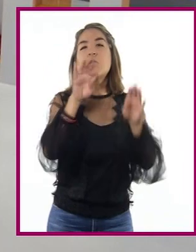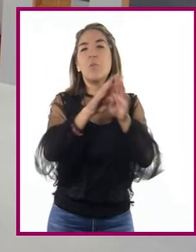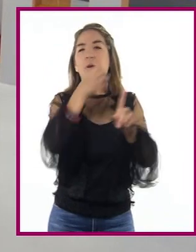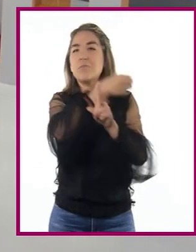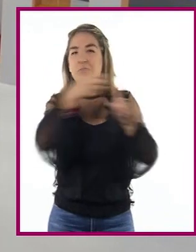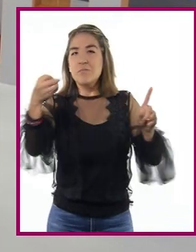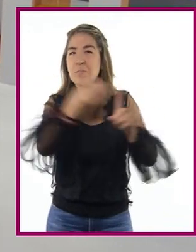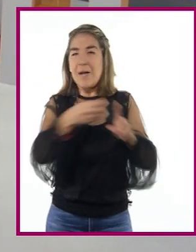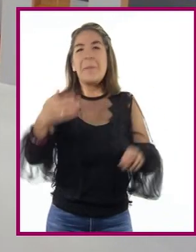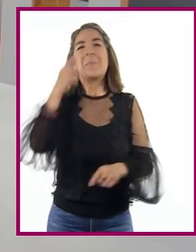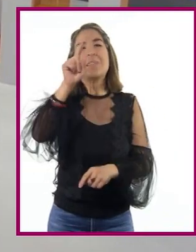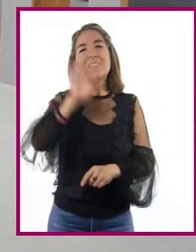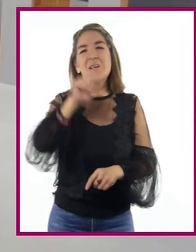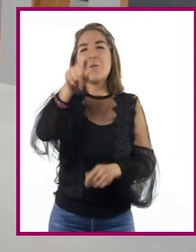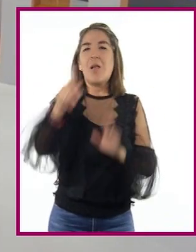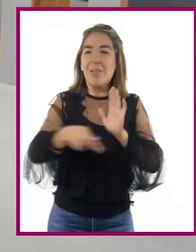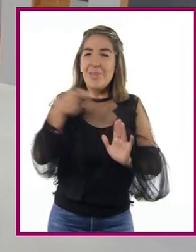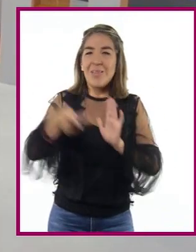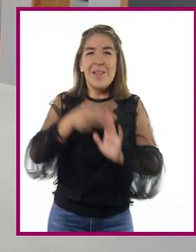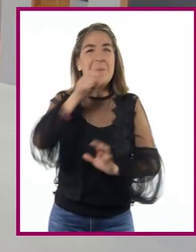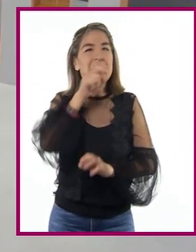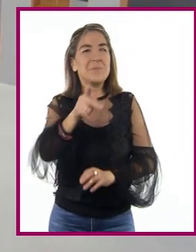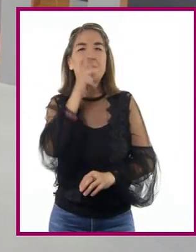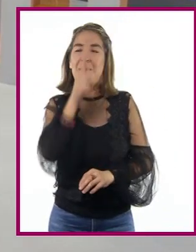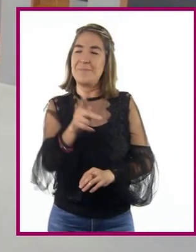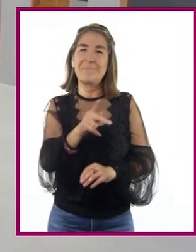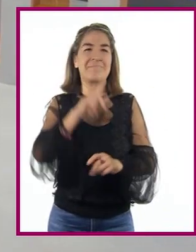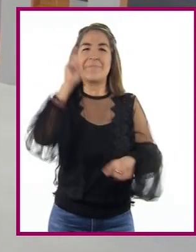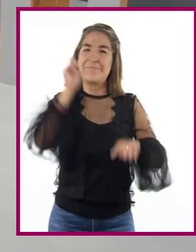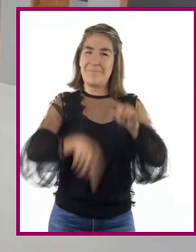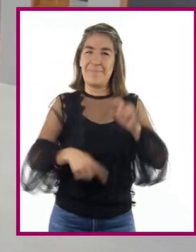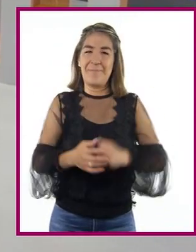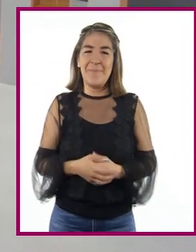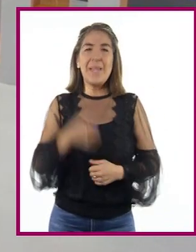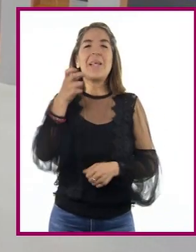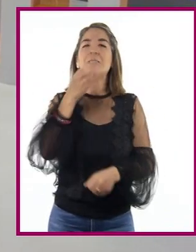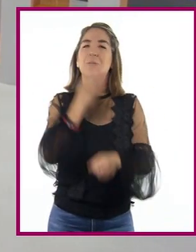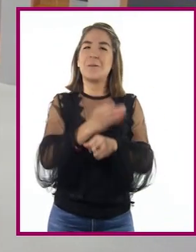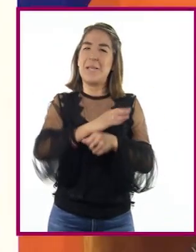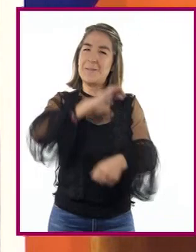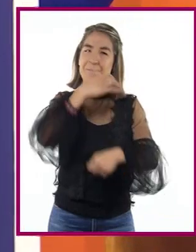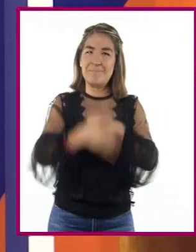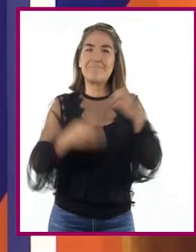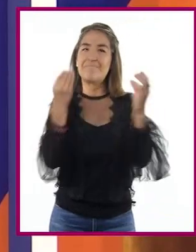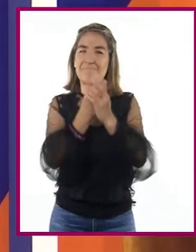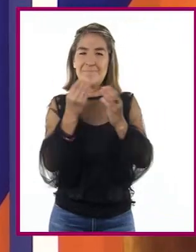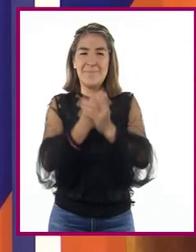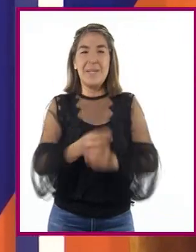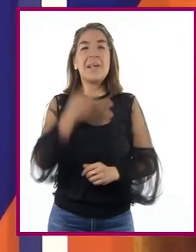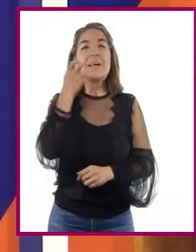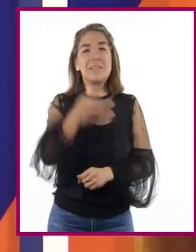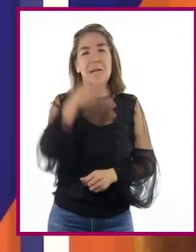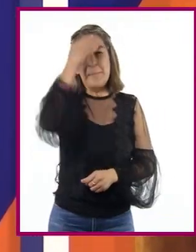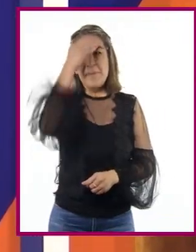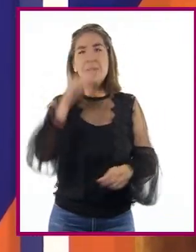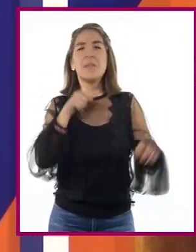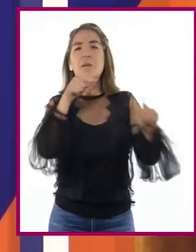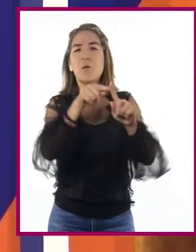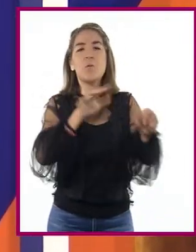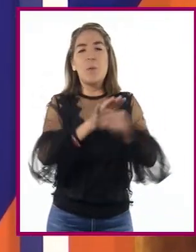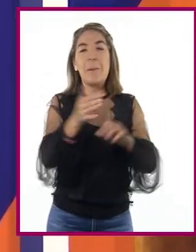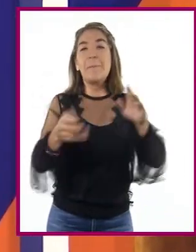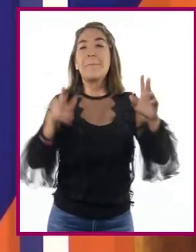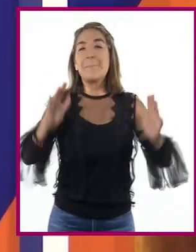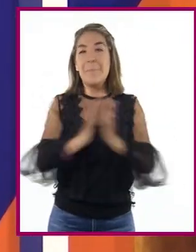evitando repeticiones o muletillas. Estamos por finalizar la sesión en la que el aprendizaje esperado fue: participa en una